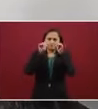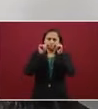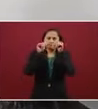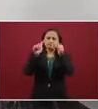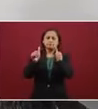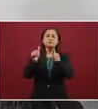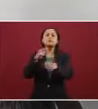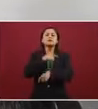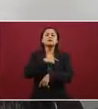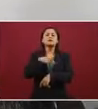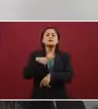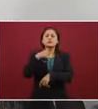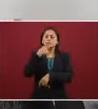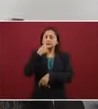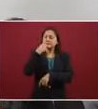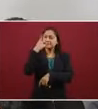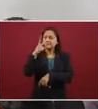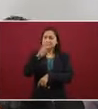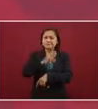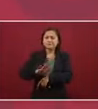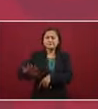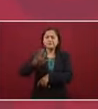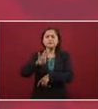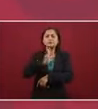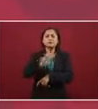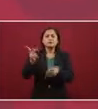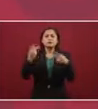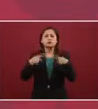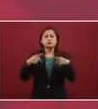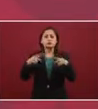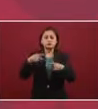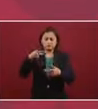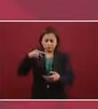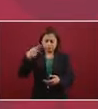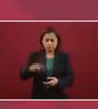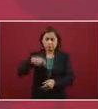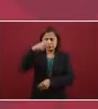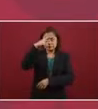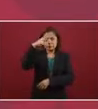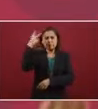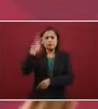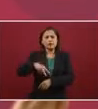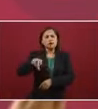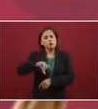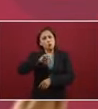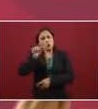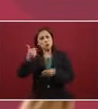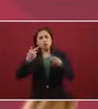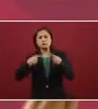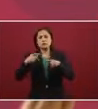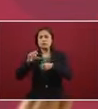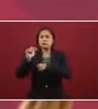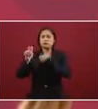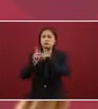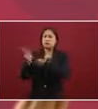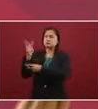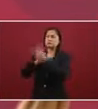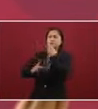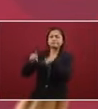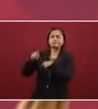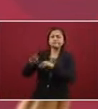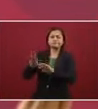gente, no solo de nuestro país, a nuestros hermanos centroamericanos, de